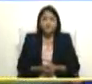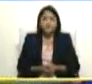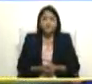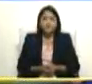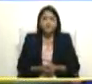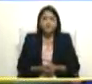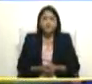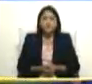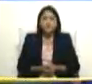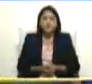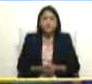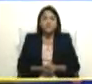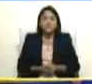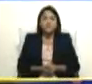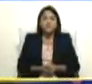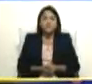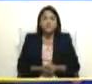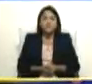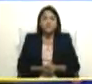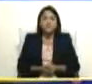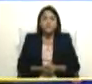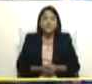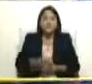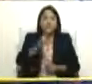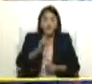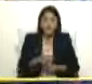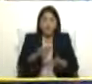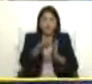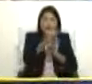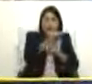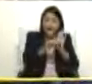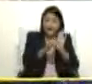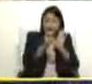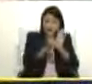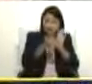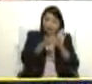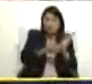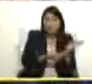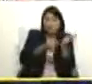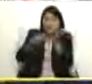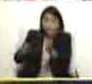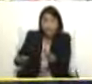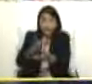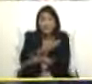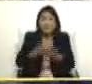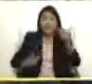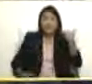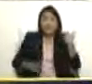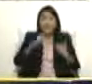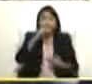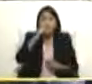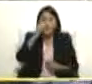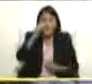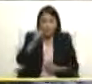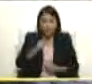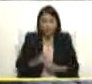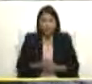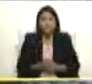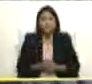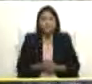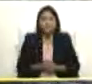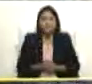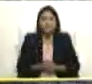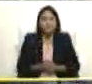referendo. Y por supuesto entregarle al jefe de Estado y de Gobierno, presidente Nicolás